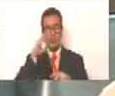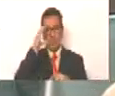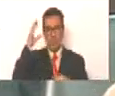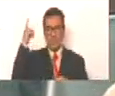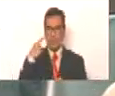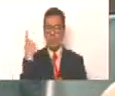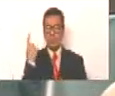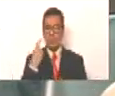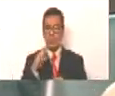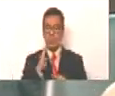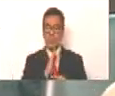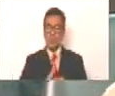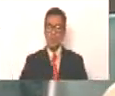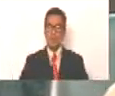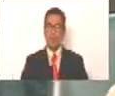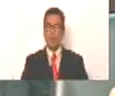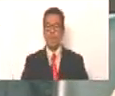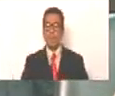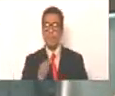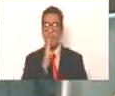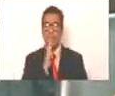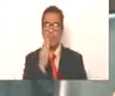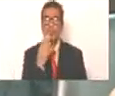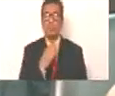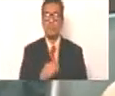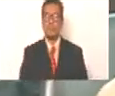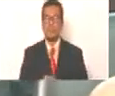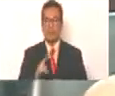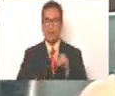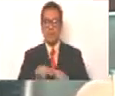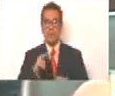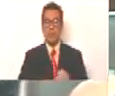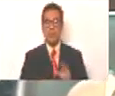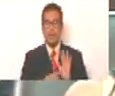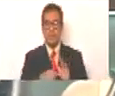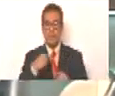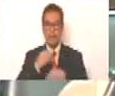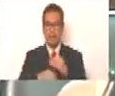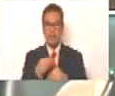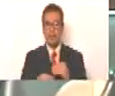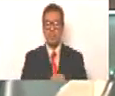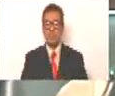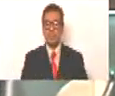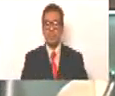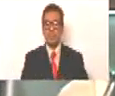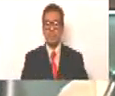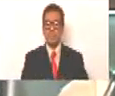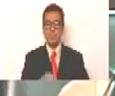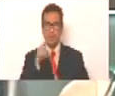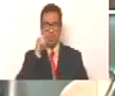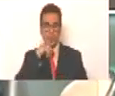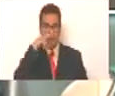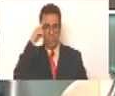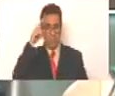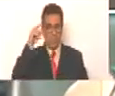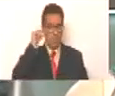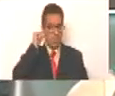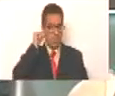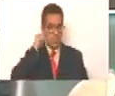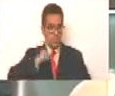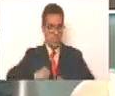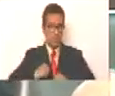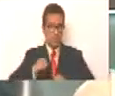biológicamente. La mujer ha sido víctima de una estructura opresiva que se ha degenerado en un machismo exacerbado para los hombres y un feminismo